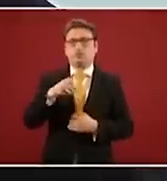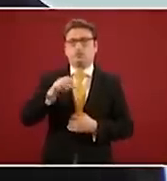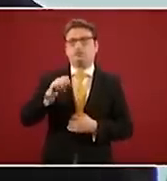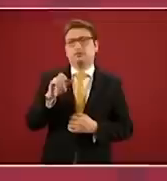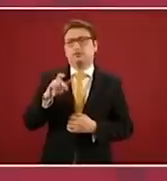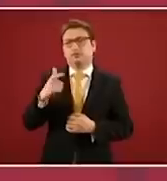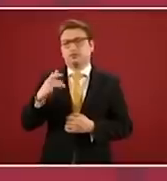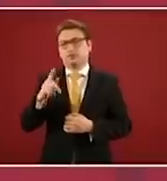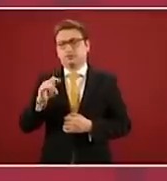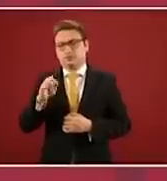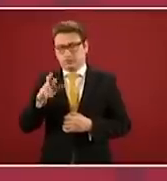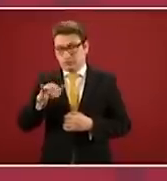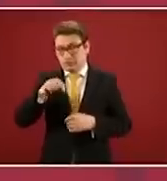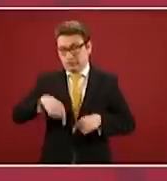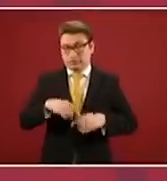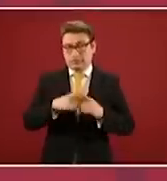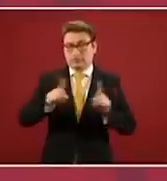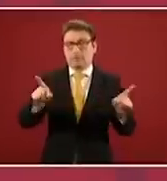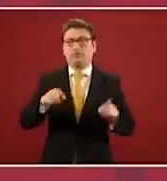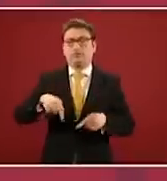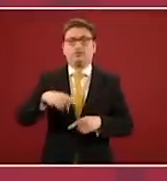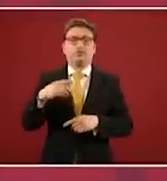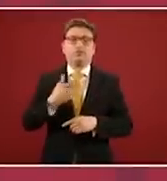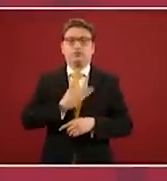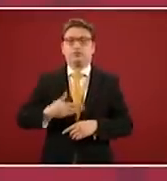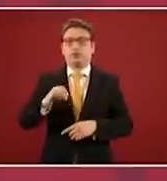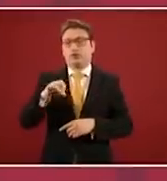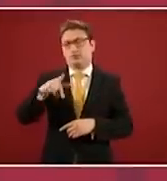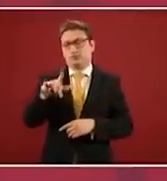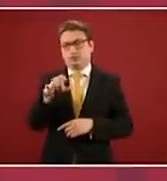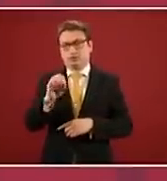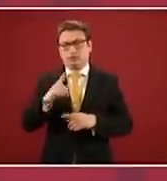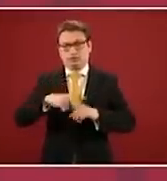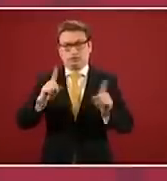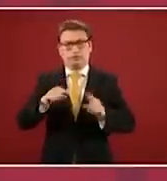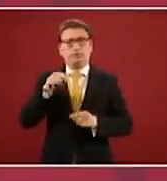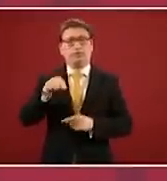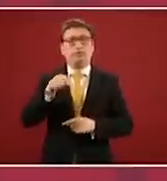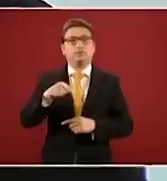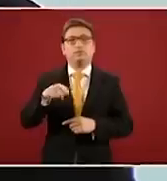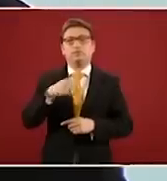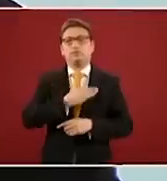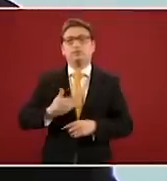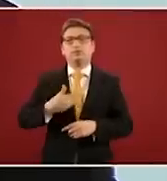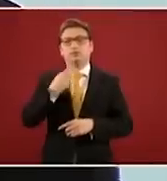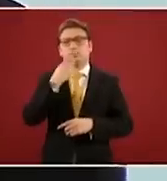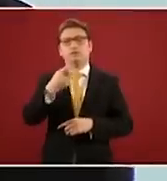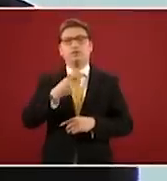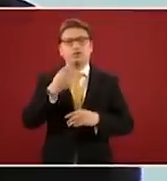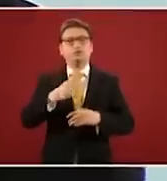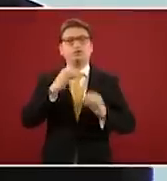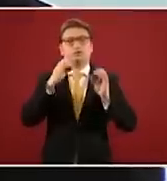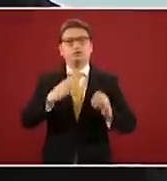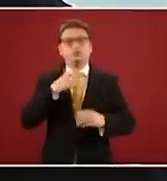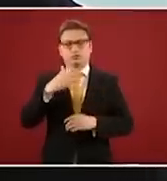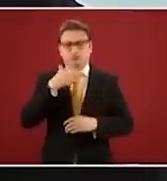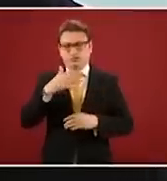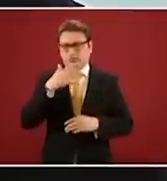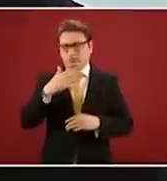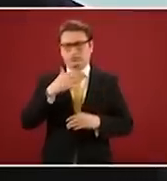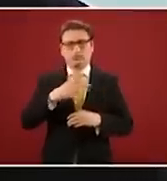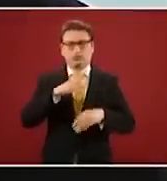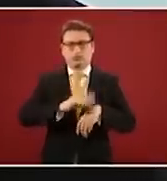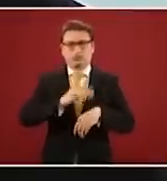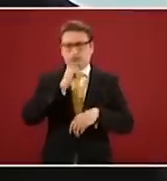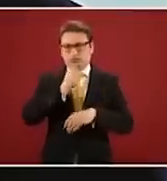del presidente López Obrador no. Sin embargo, la posición que ha tenido el presidente ha sido de mantener una política de cero tolerancia a la corrupción y a la